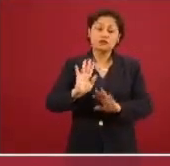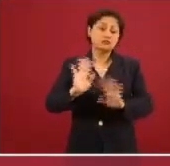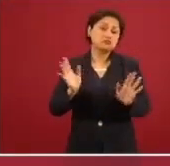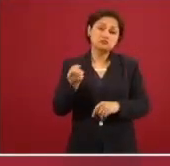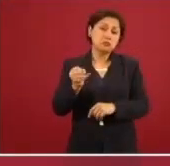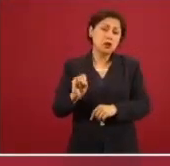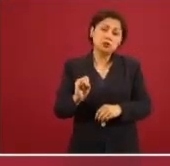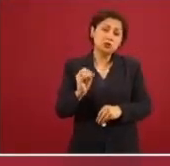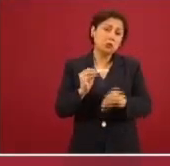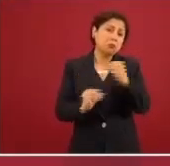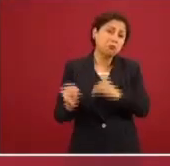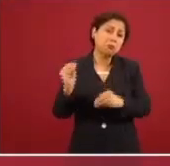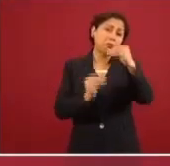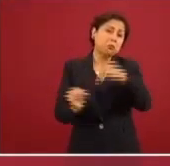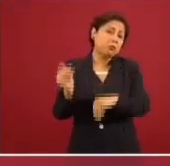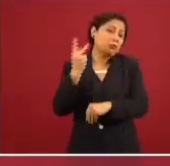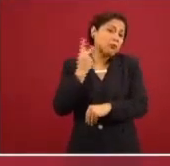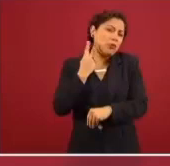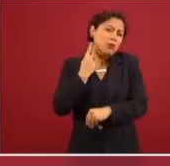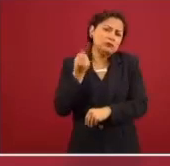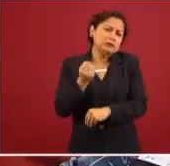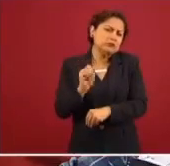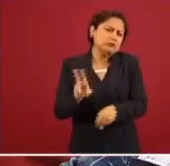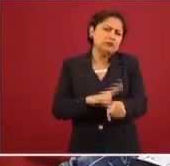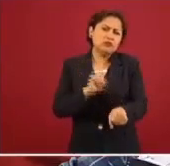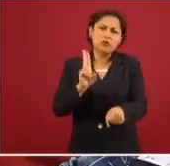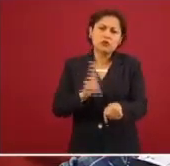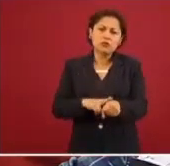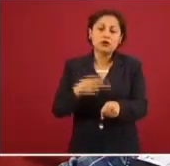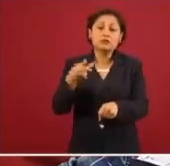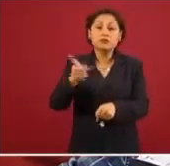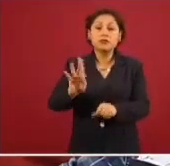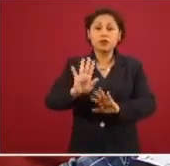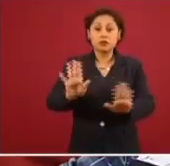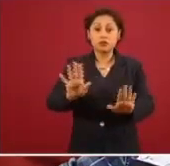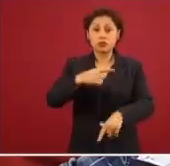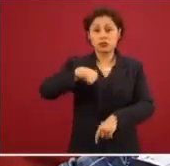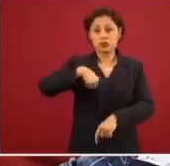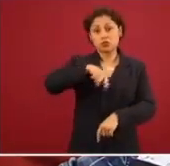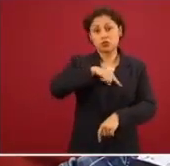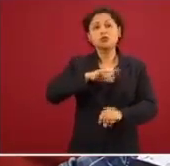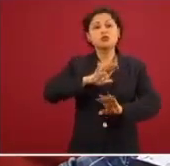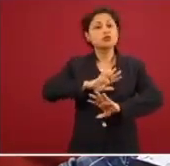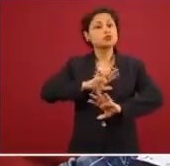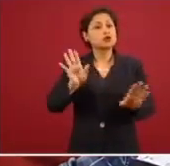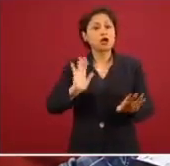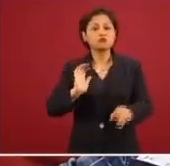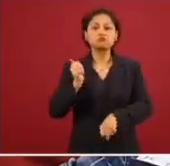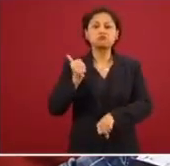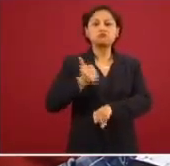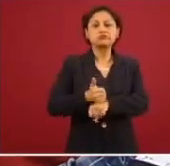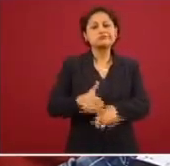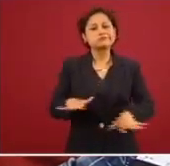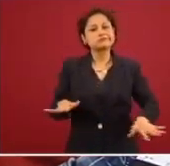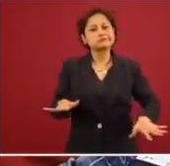con esos postulados. Por eso fue el cambio. No engañamos a